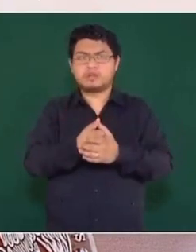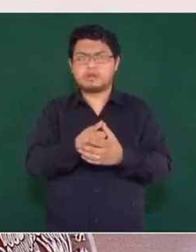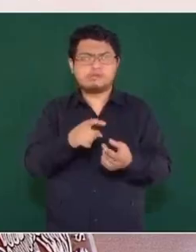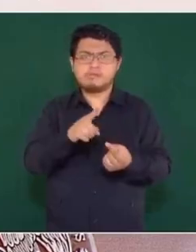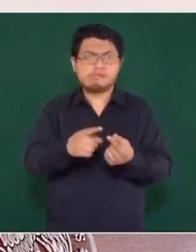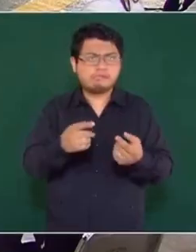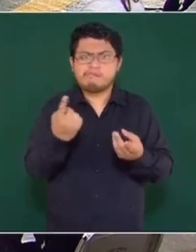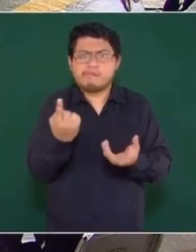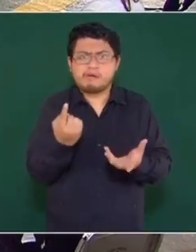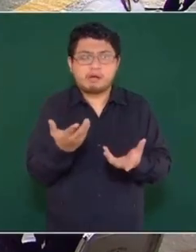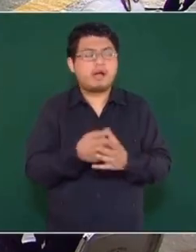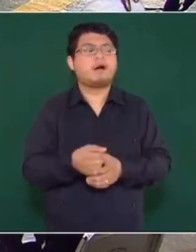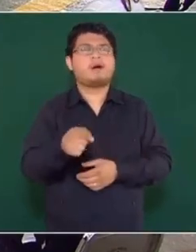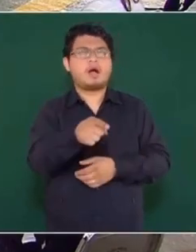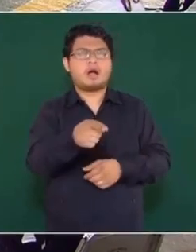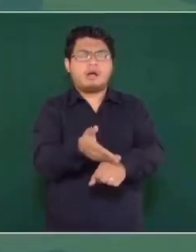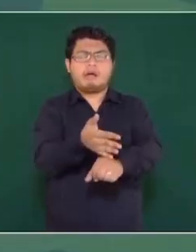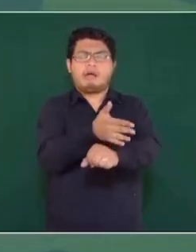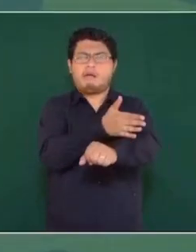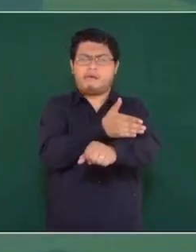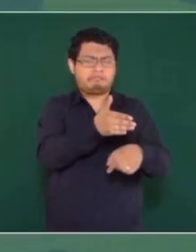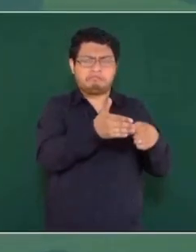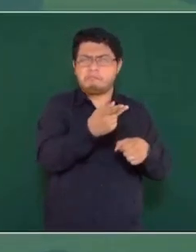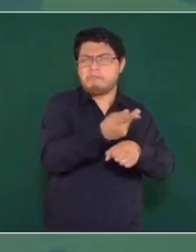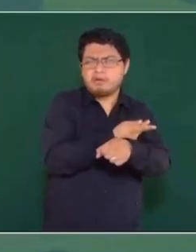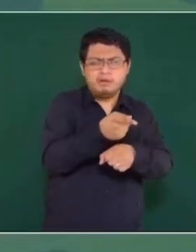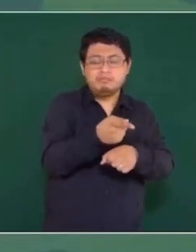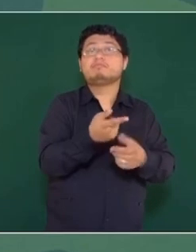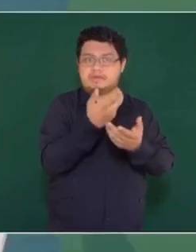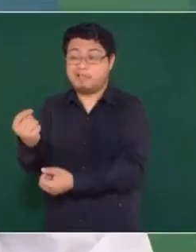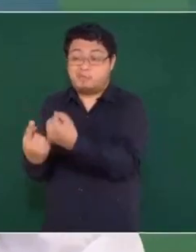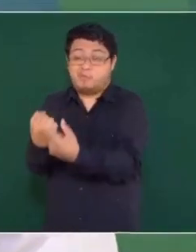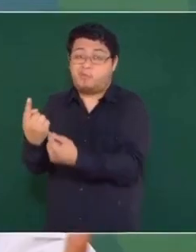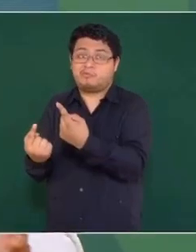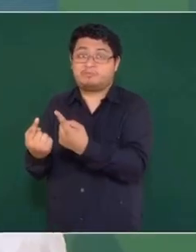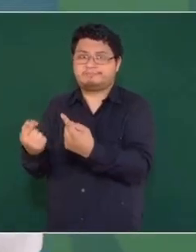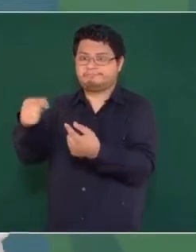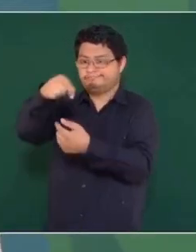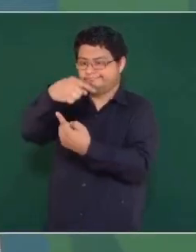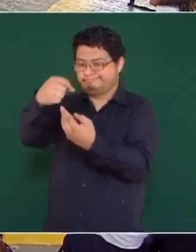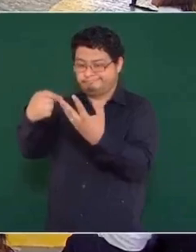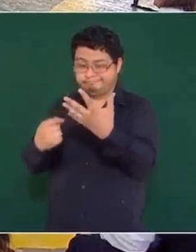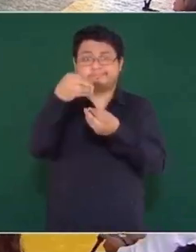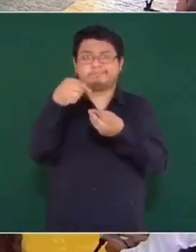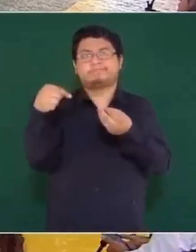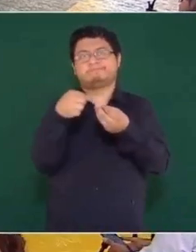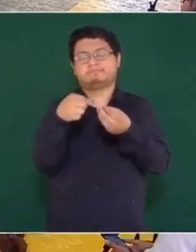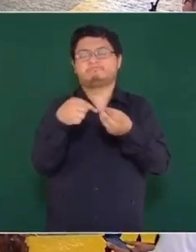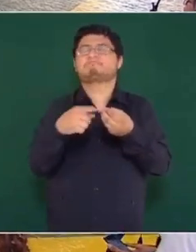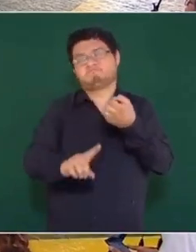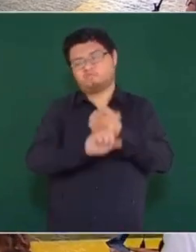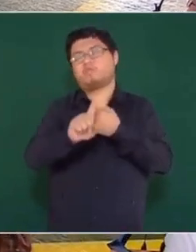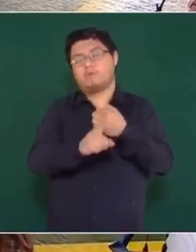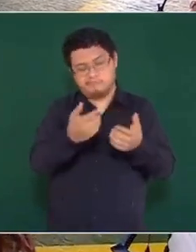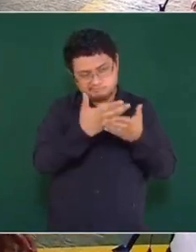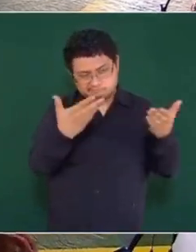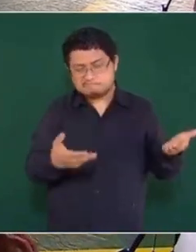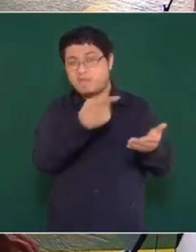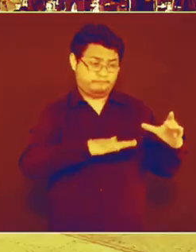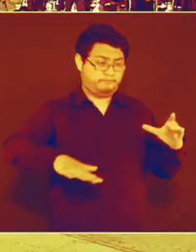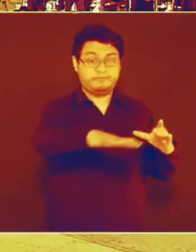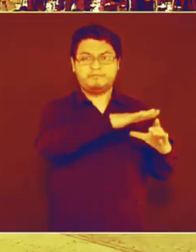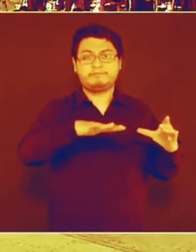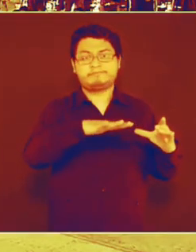las causas que fueron las que no se atendieron durante todo el periodo neoliberal. Esto fue creando, el paso del tiempo, pues actitudes